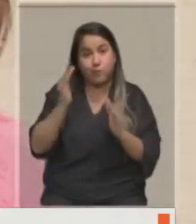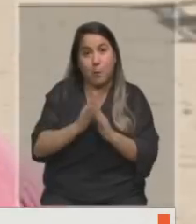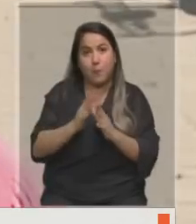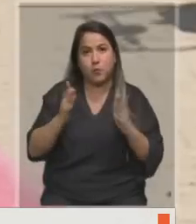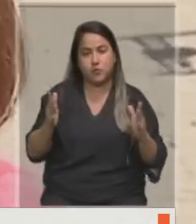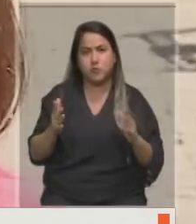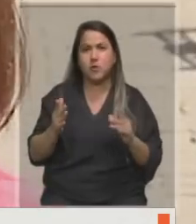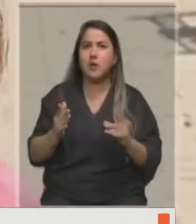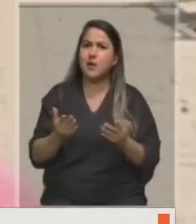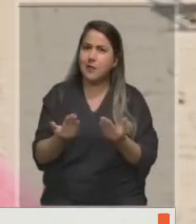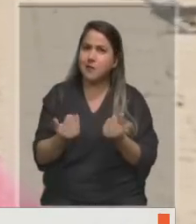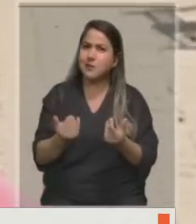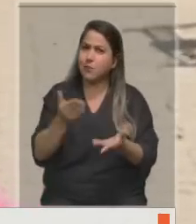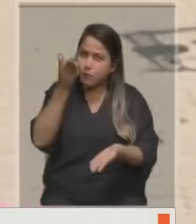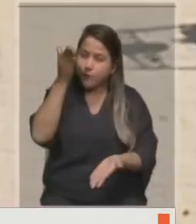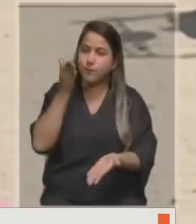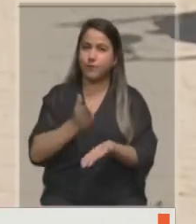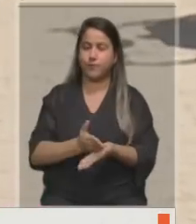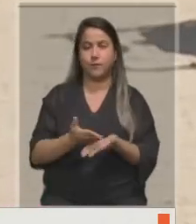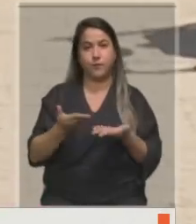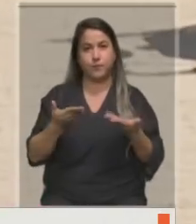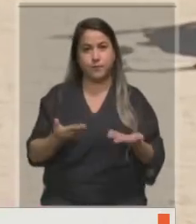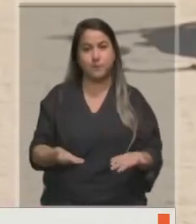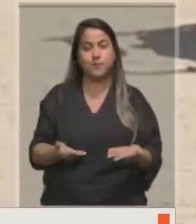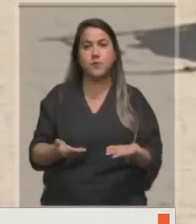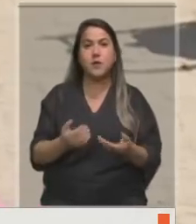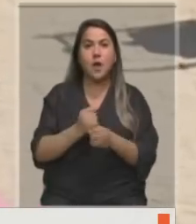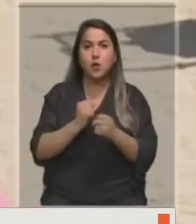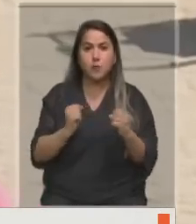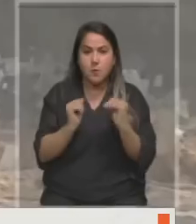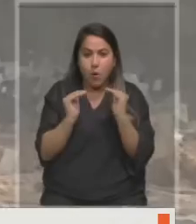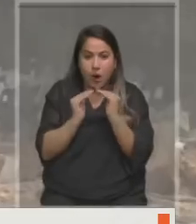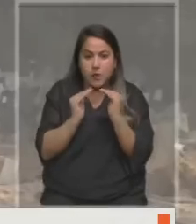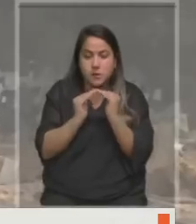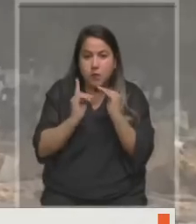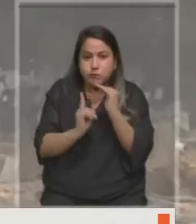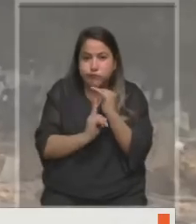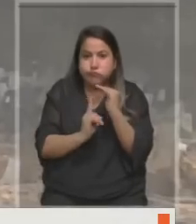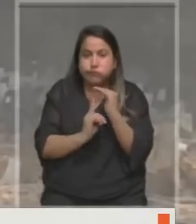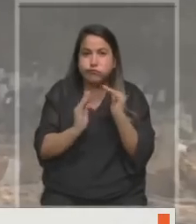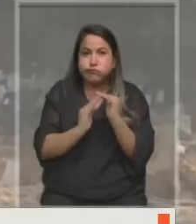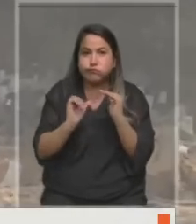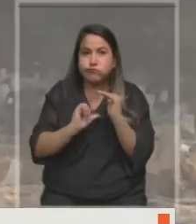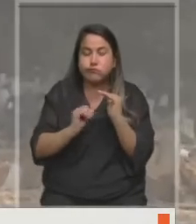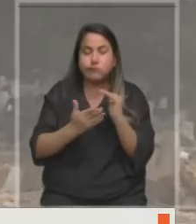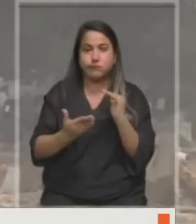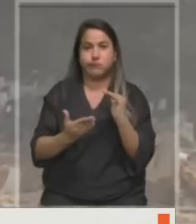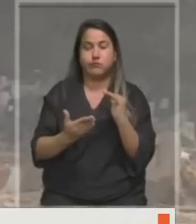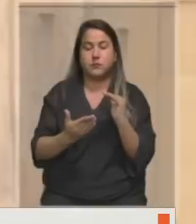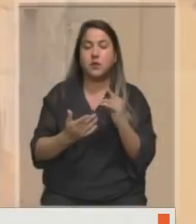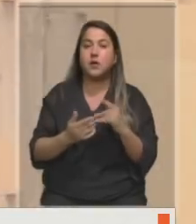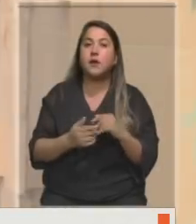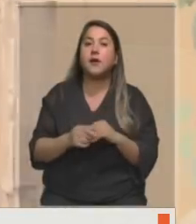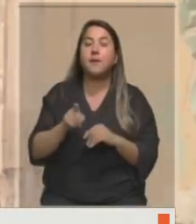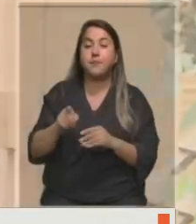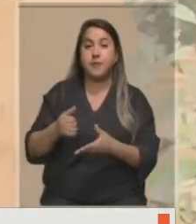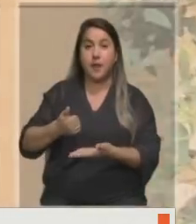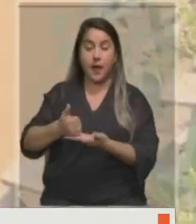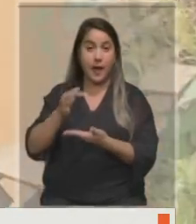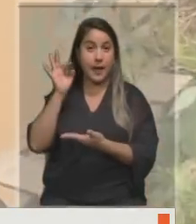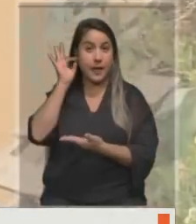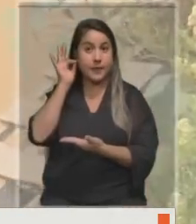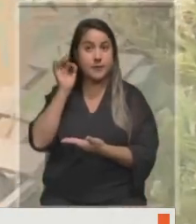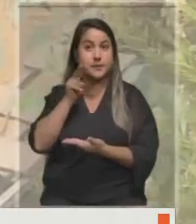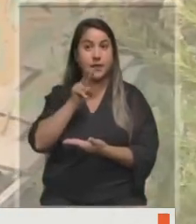firme mano dura ya no se puede salir de la casa violentos hechos que no han sido indiferentes a la alcaldesa Valeria